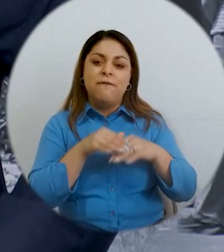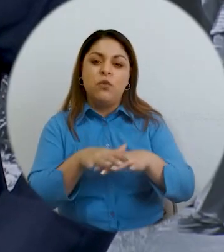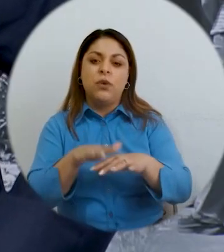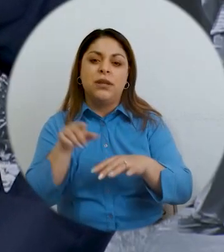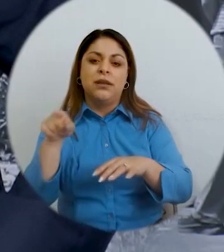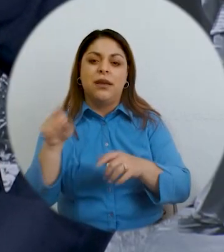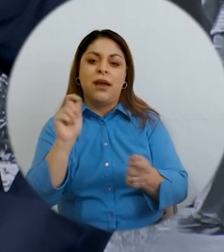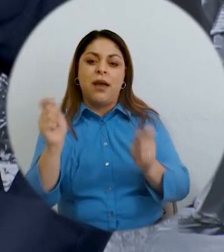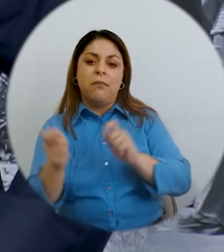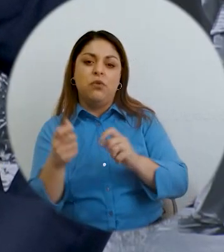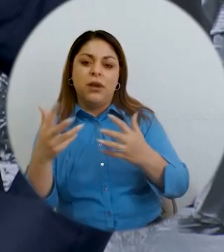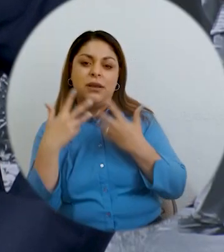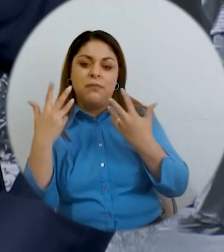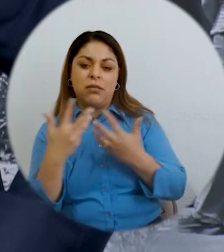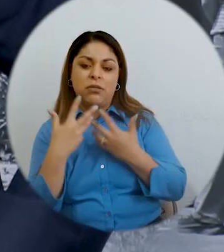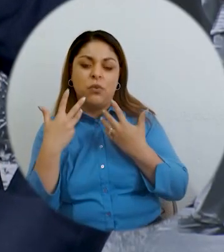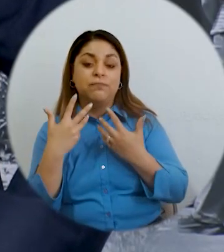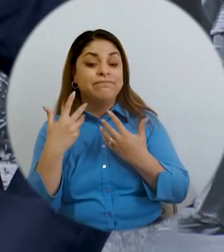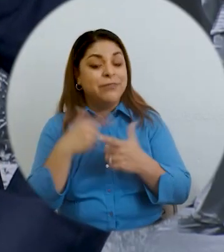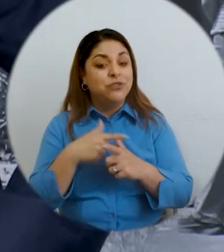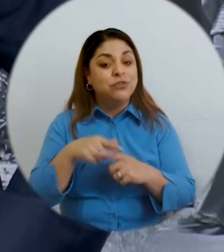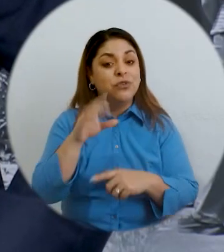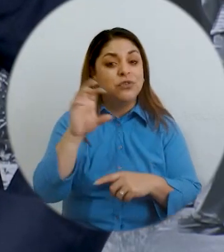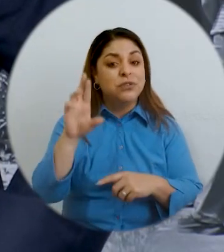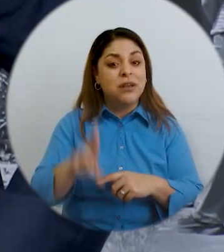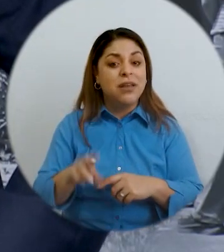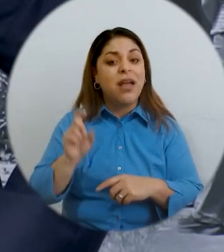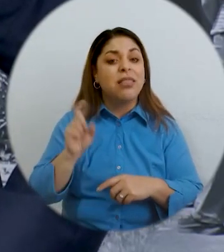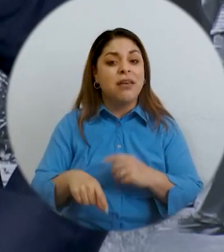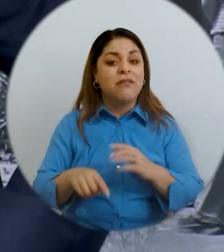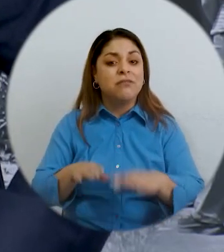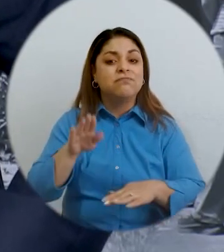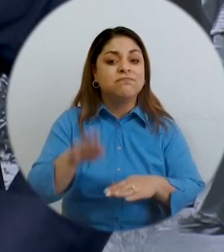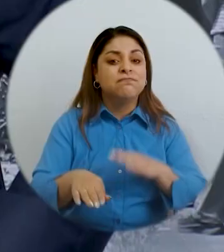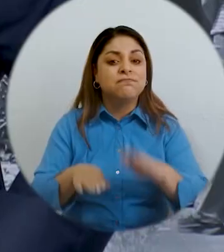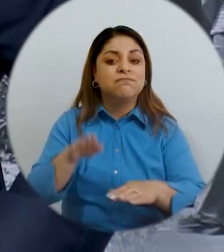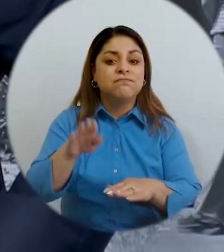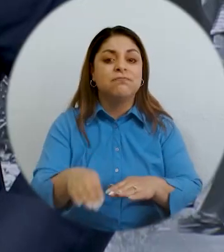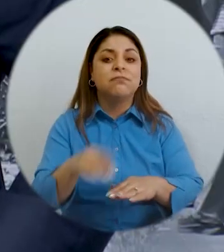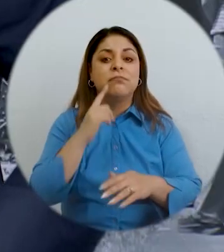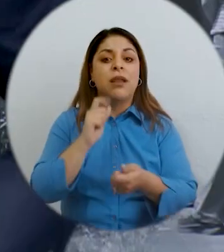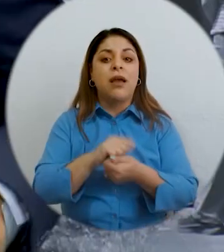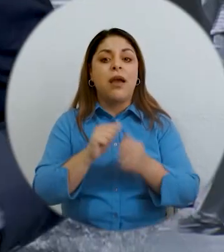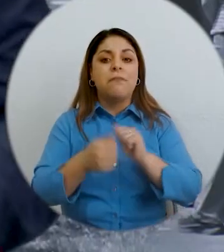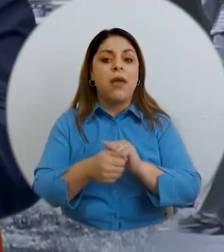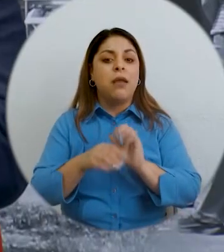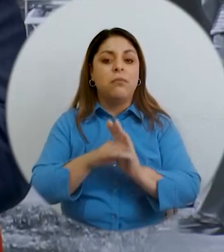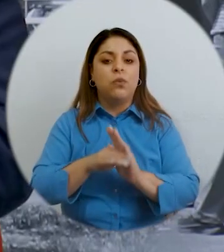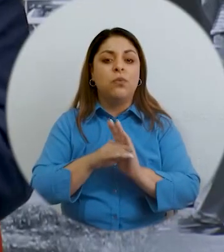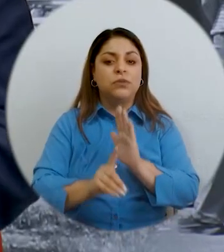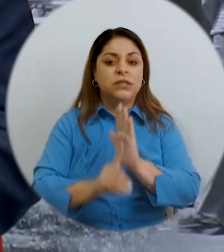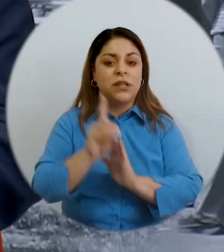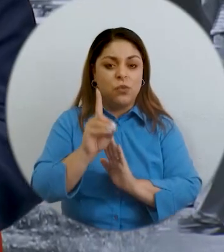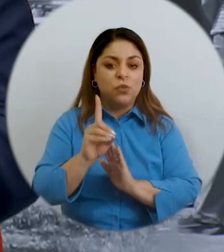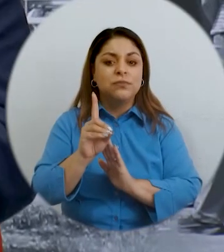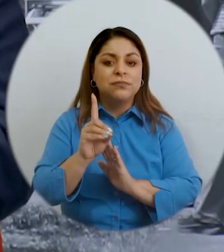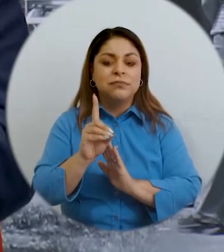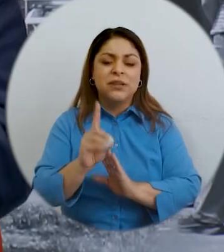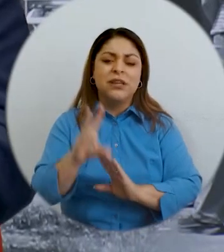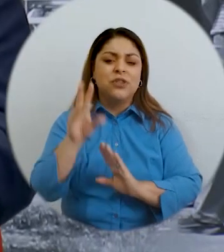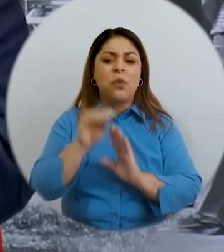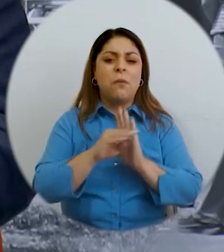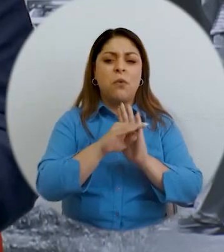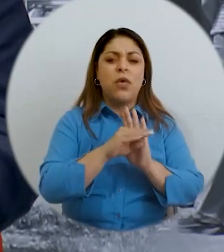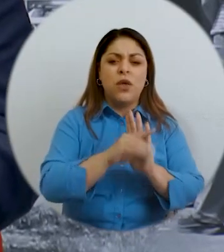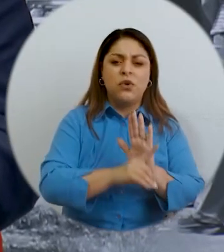adaptación, y entendemos también que Costa Rica tiene que dar ese paso a cambiar este modelo de desarrollo que se ve inclusive